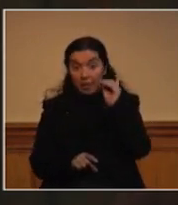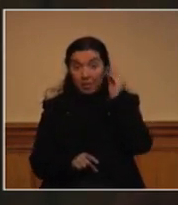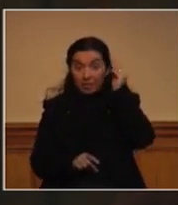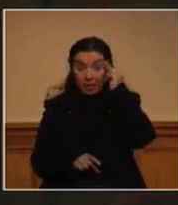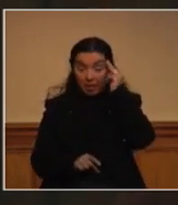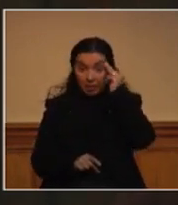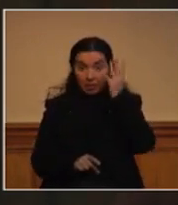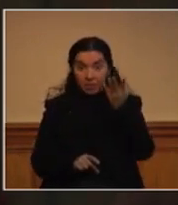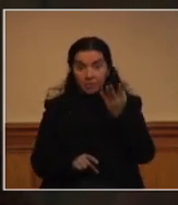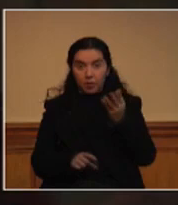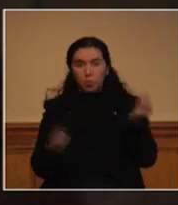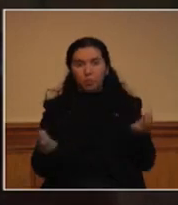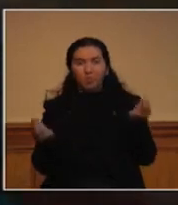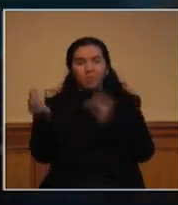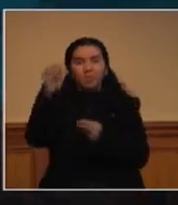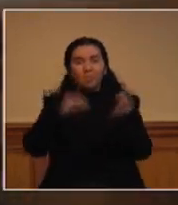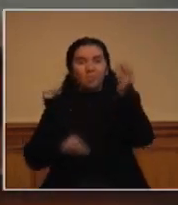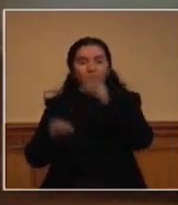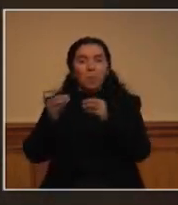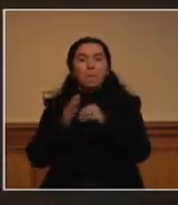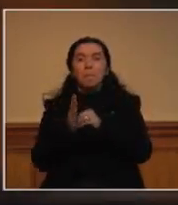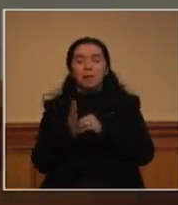intelectual. Gracias.